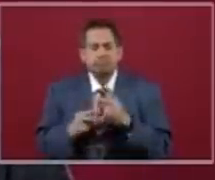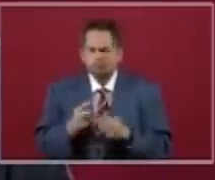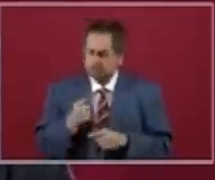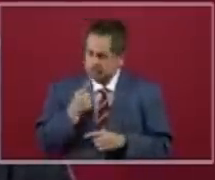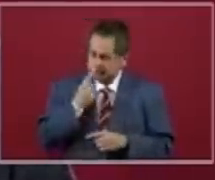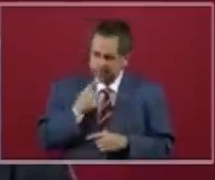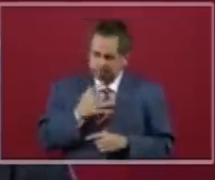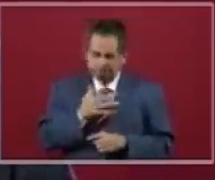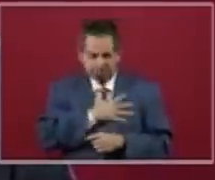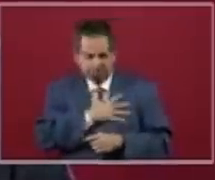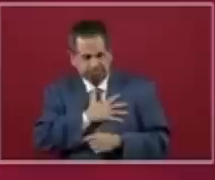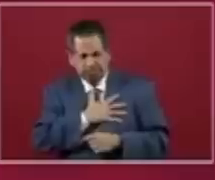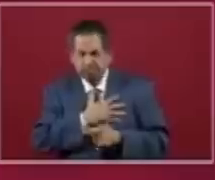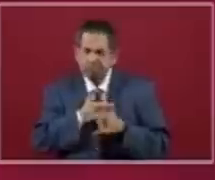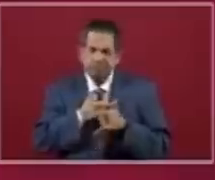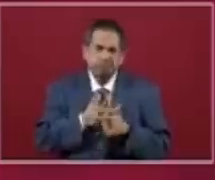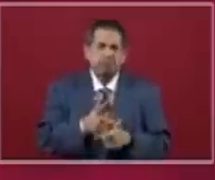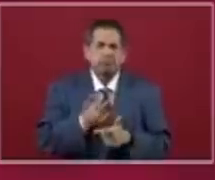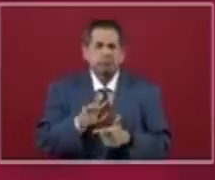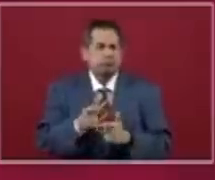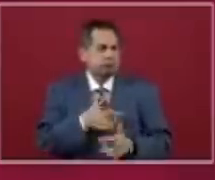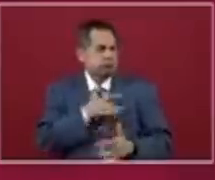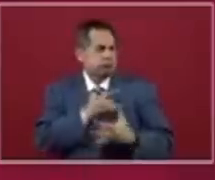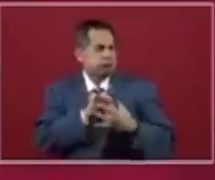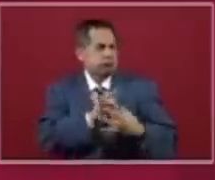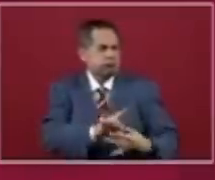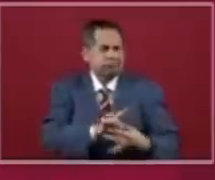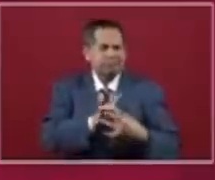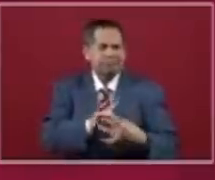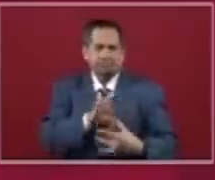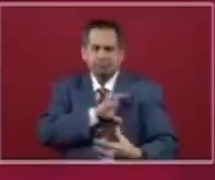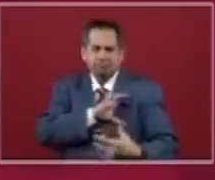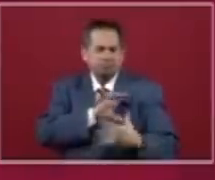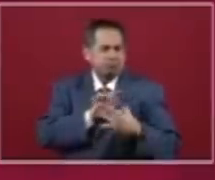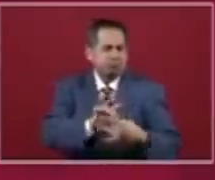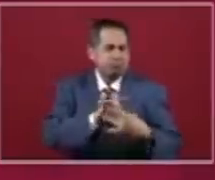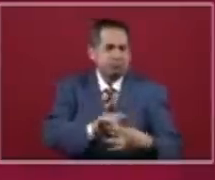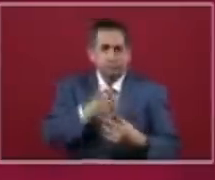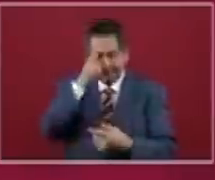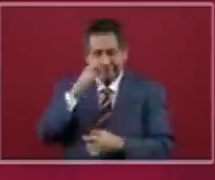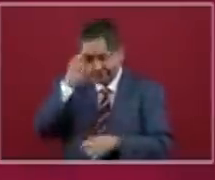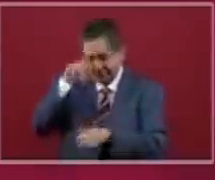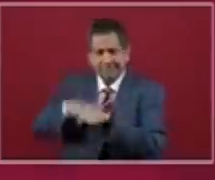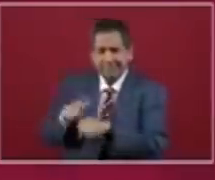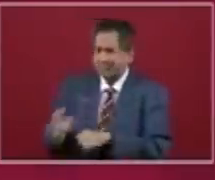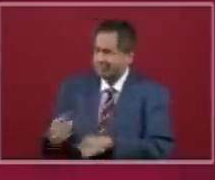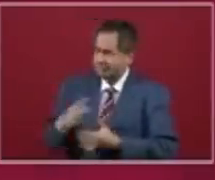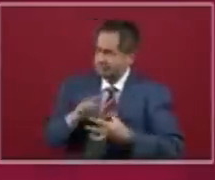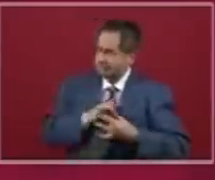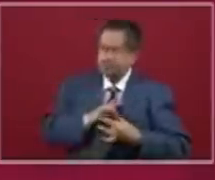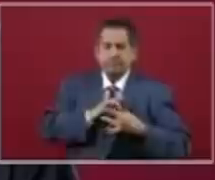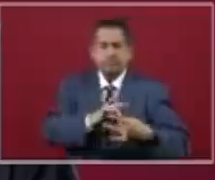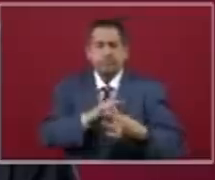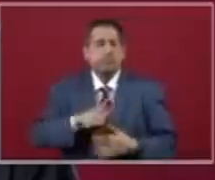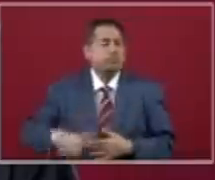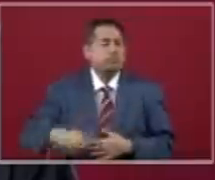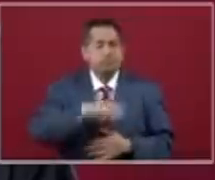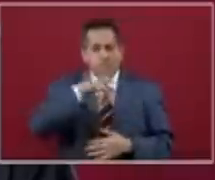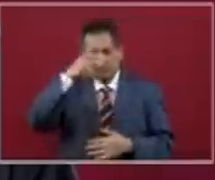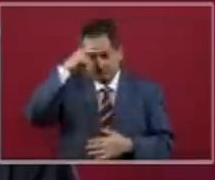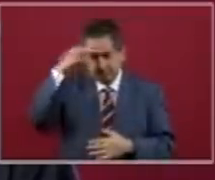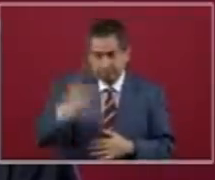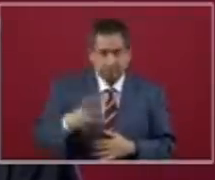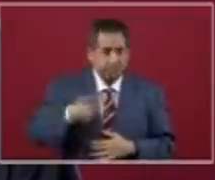vocación de solidaridad, de fraternidad del mexicano. El pueblo de México es de los